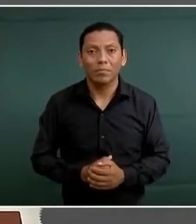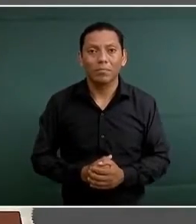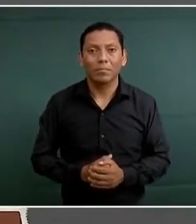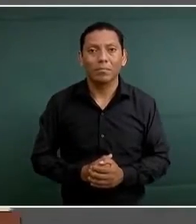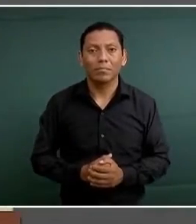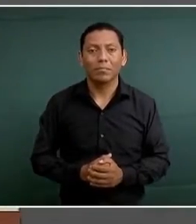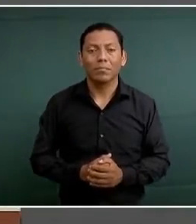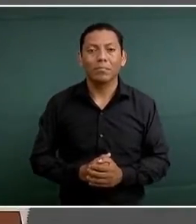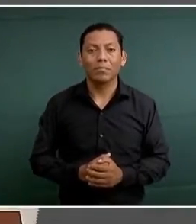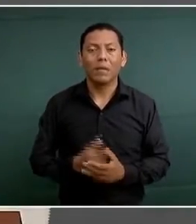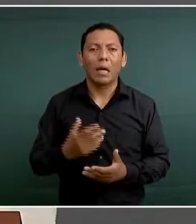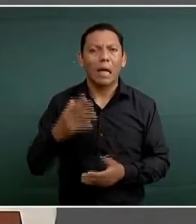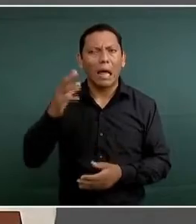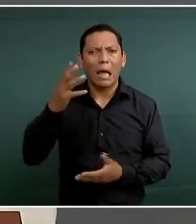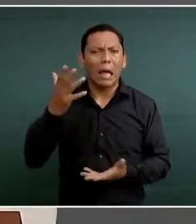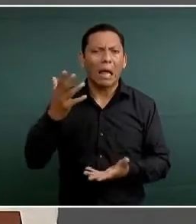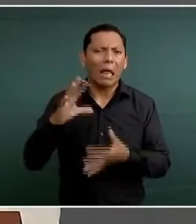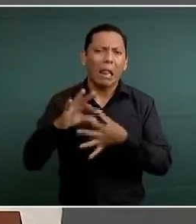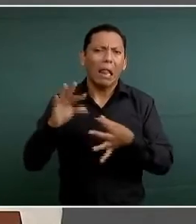exagerar